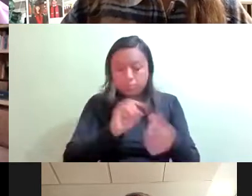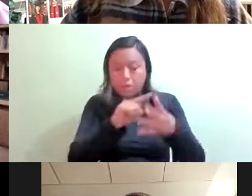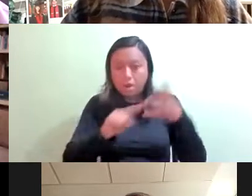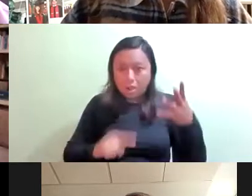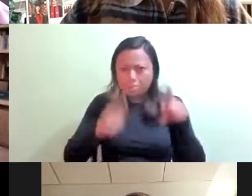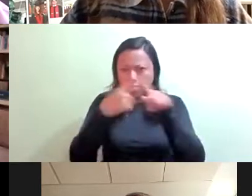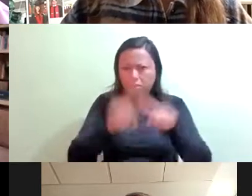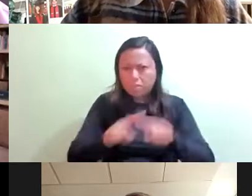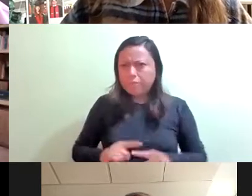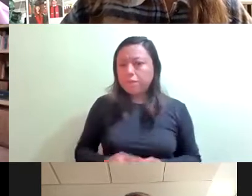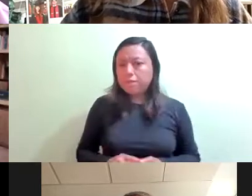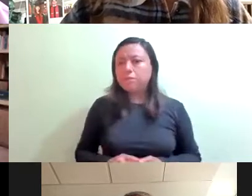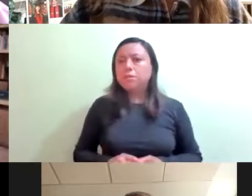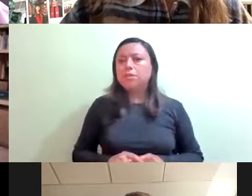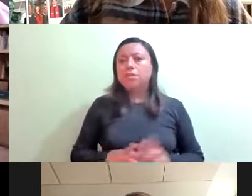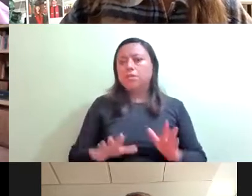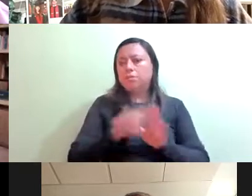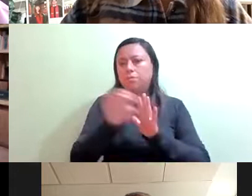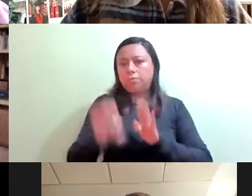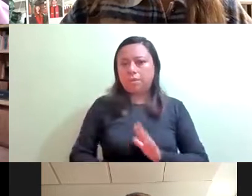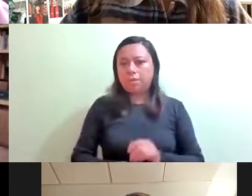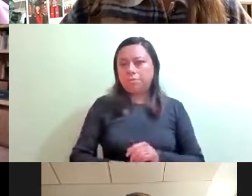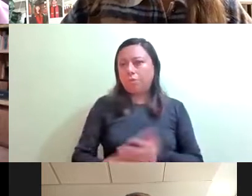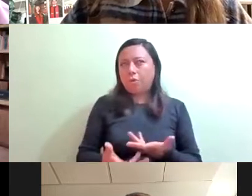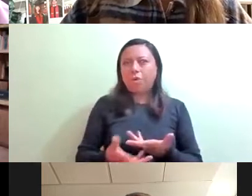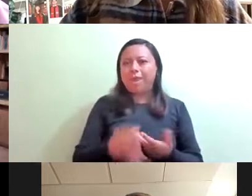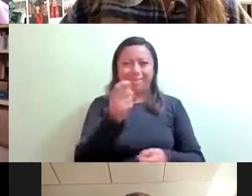ejemplificable en el fenómeno de los chapulines,